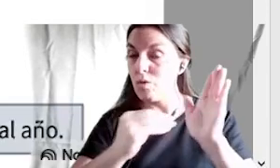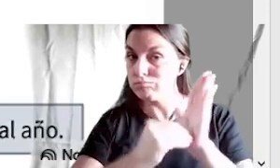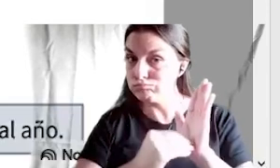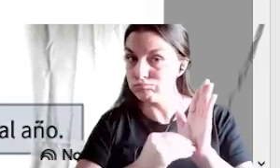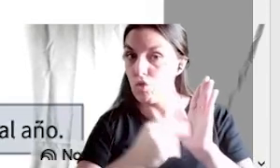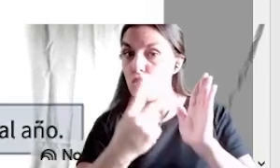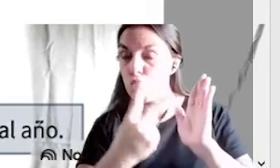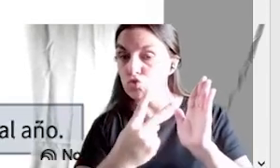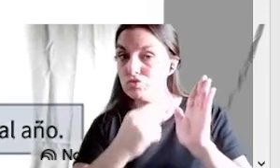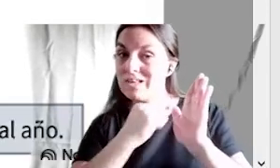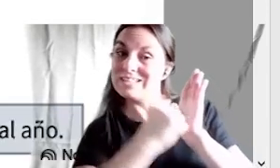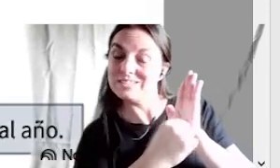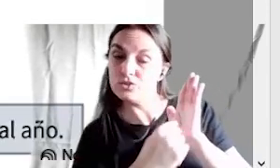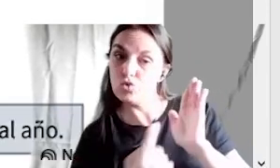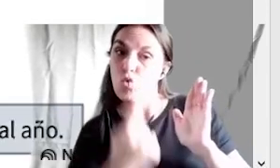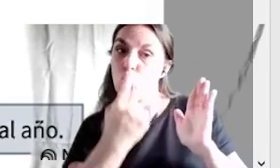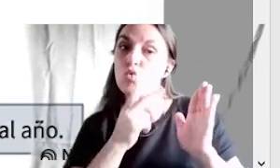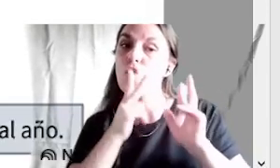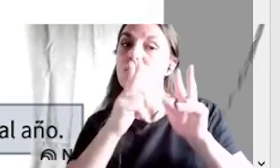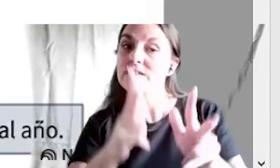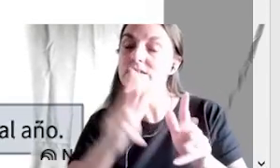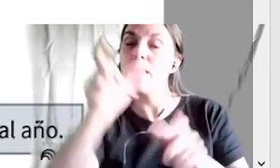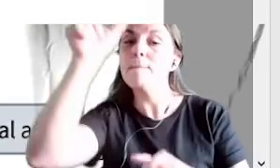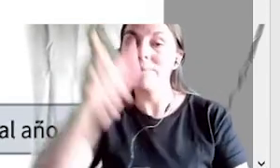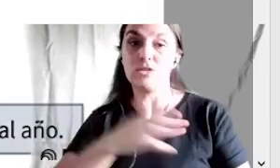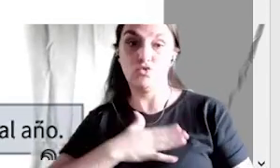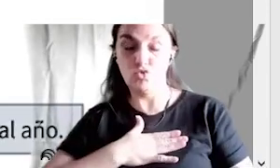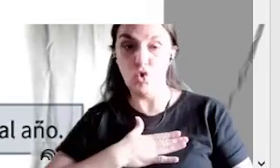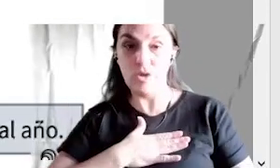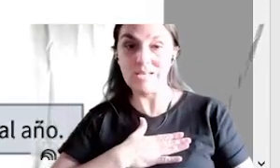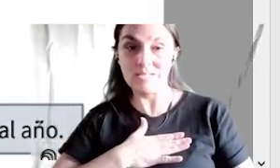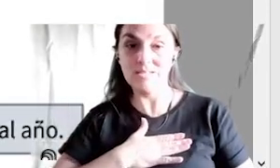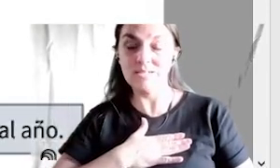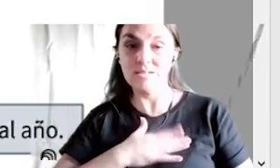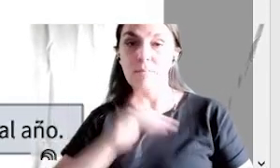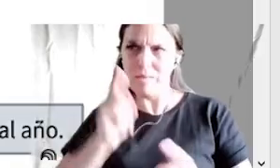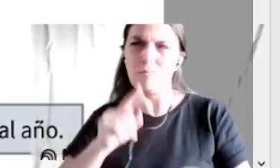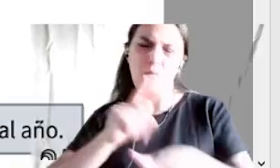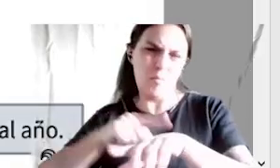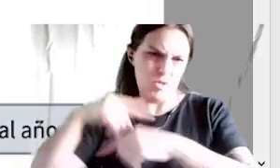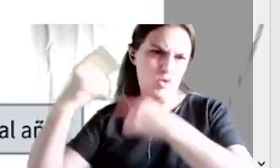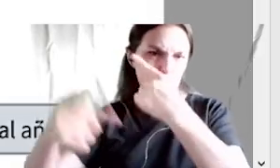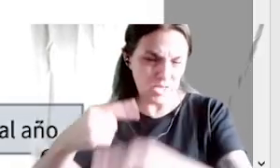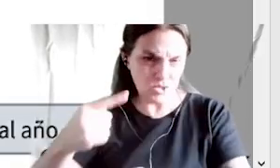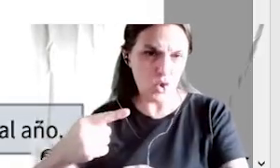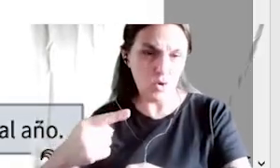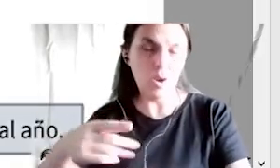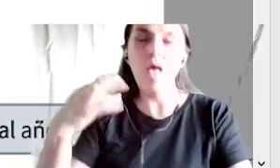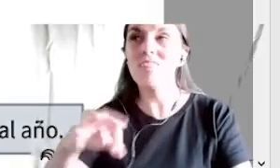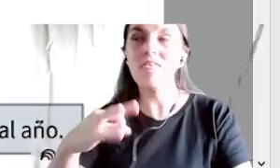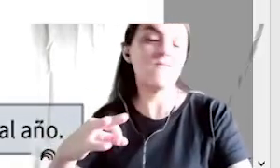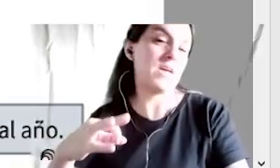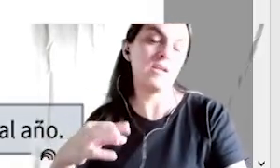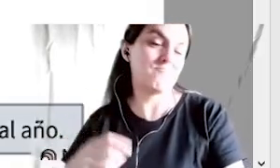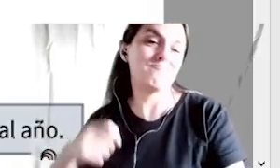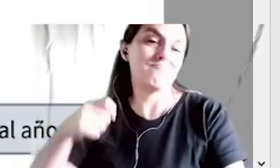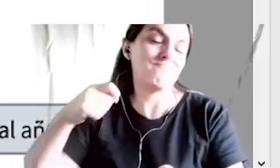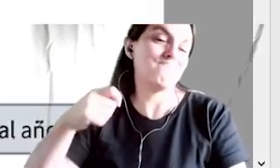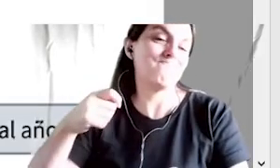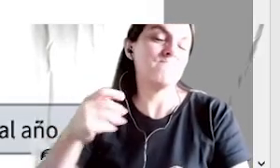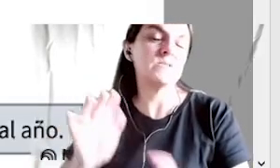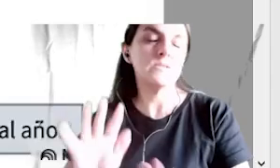primero establece que las personas humanas en las sucesiones indivisas van a tributar, o mejor dicho, van